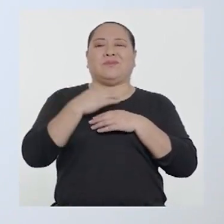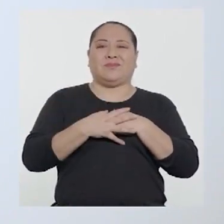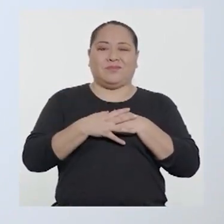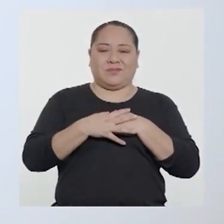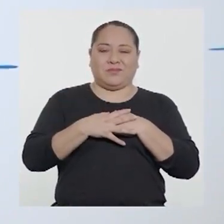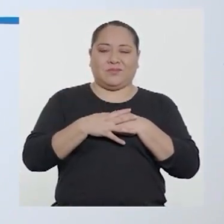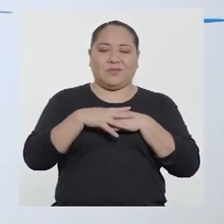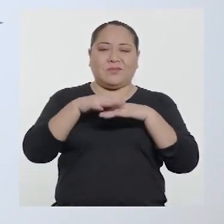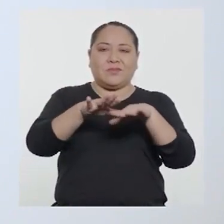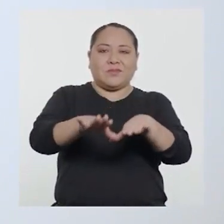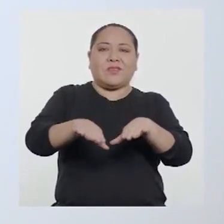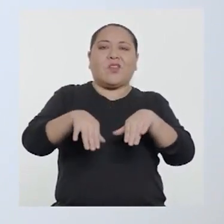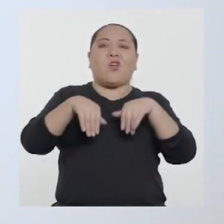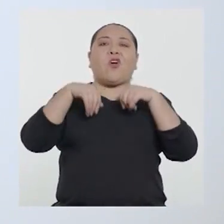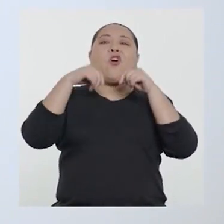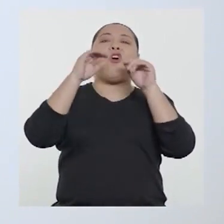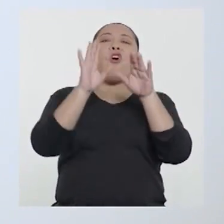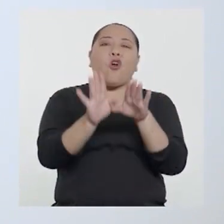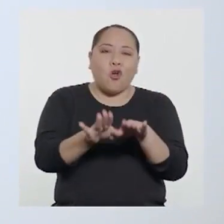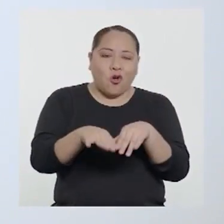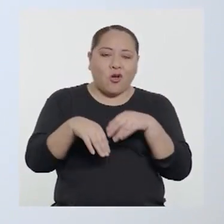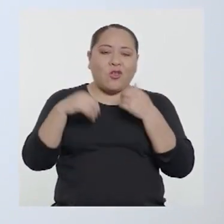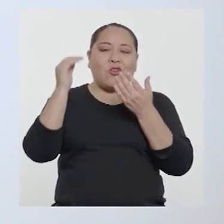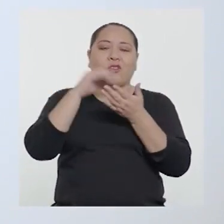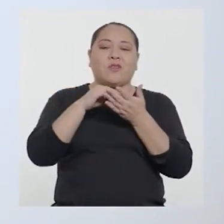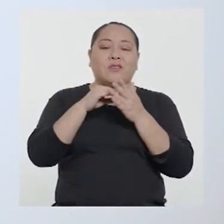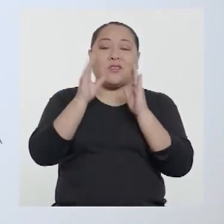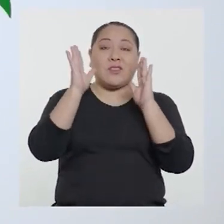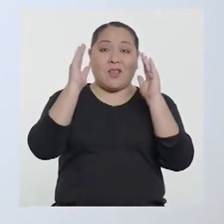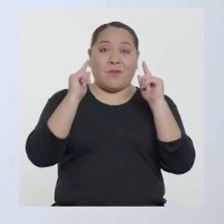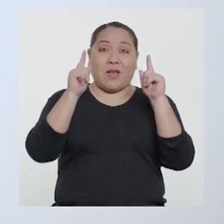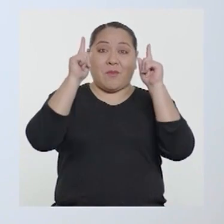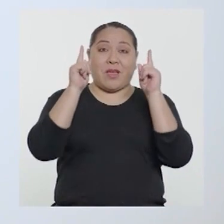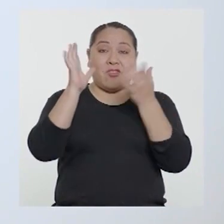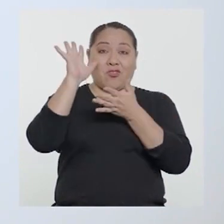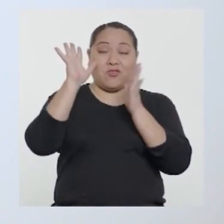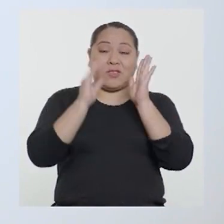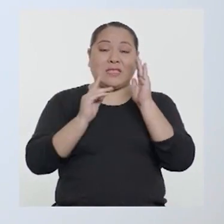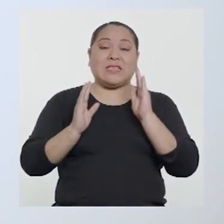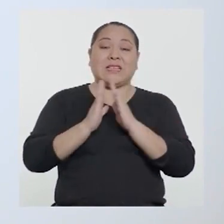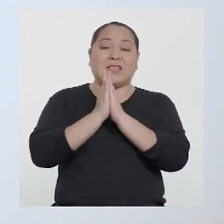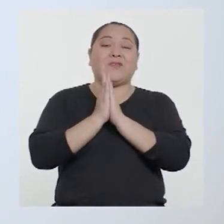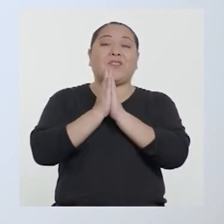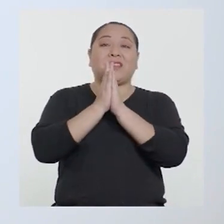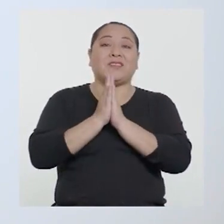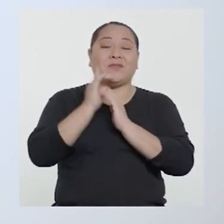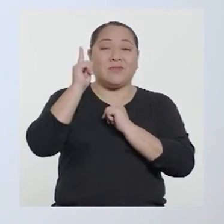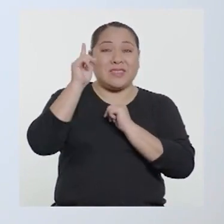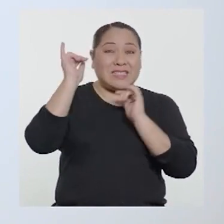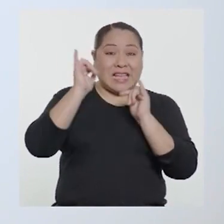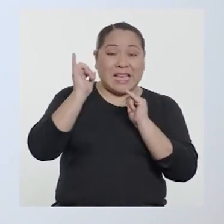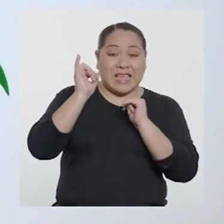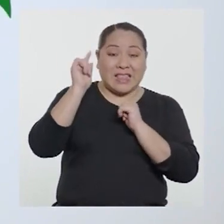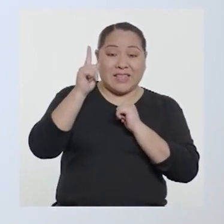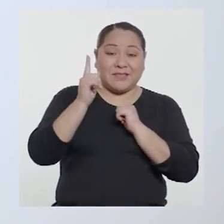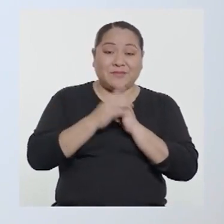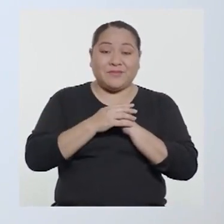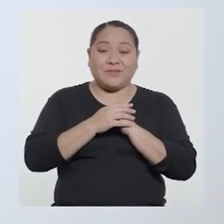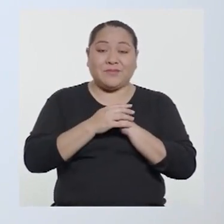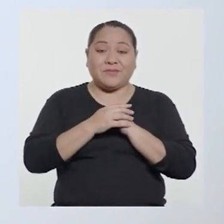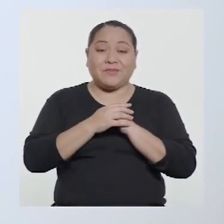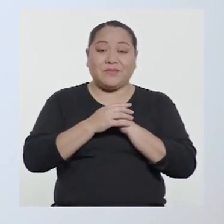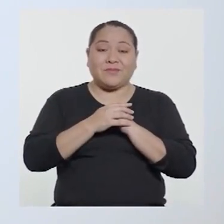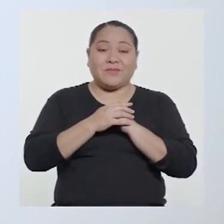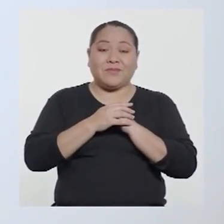es, formando olas una vez más, pero ahora con las manos hacia arriba. Nos quedamos ahí por un momento